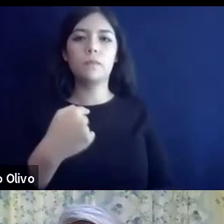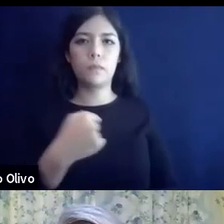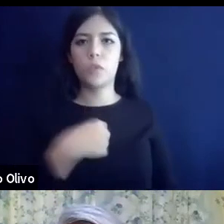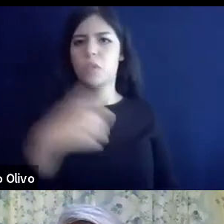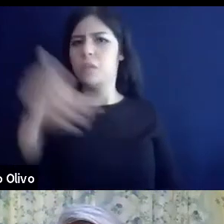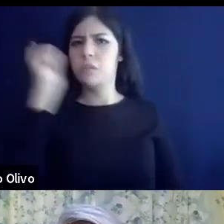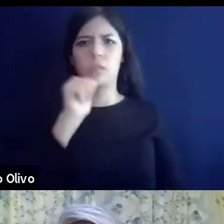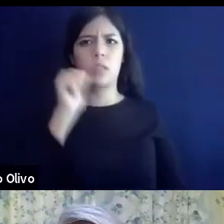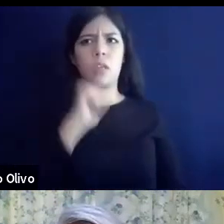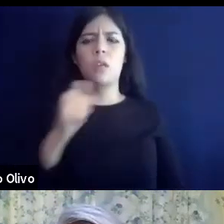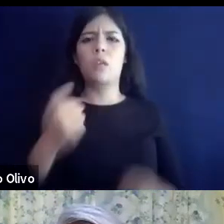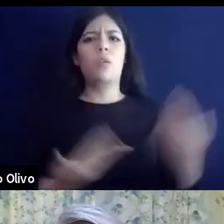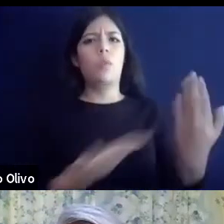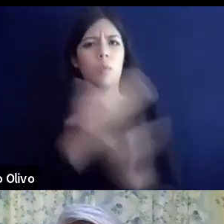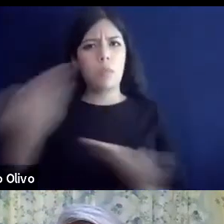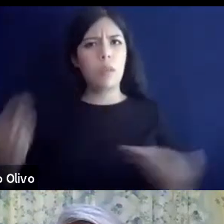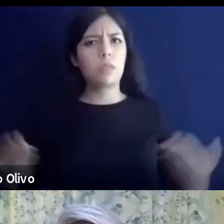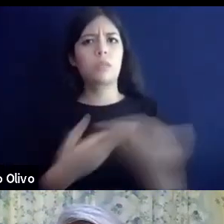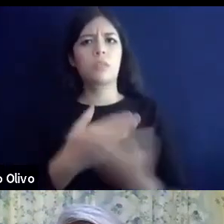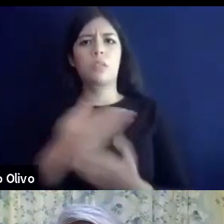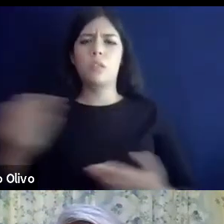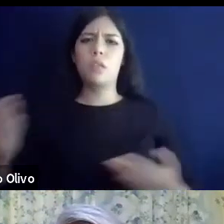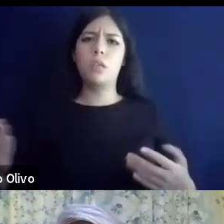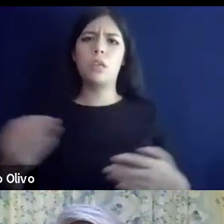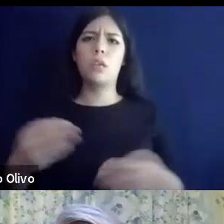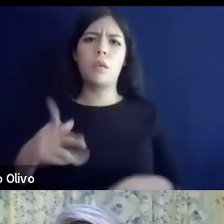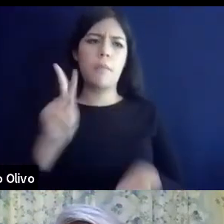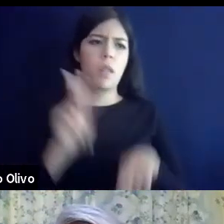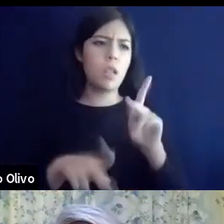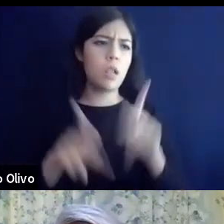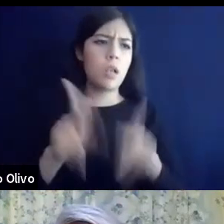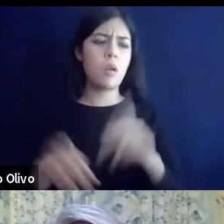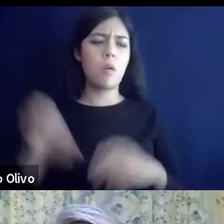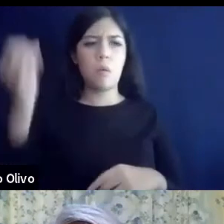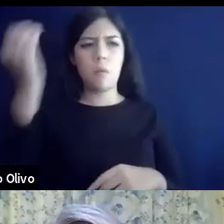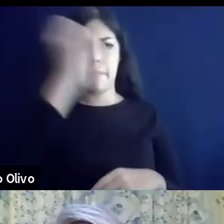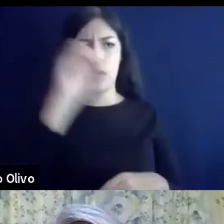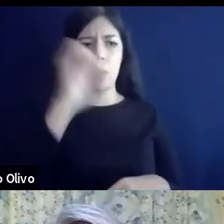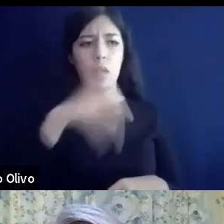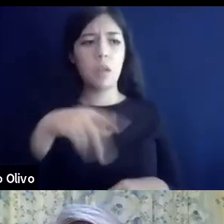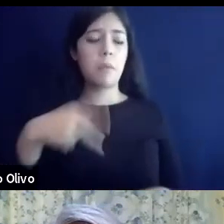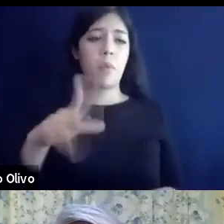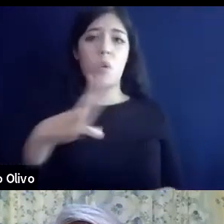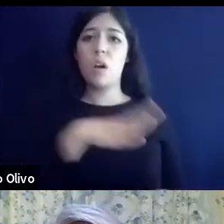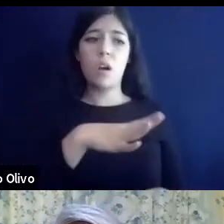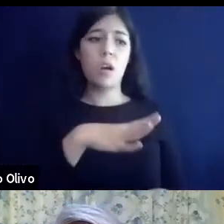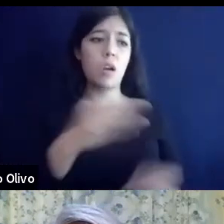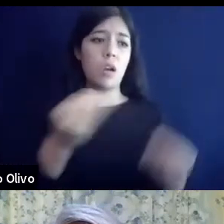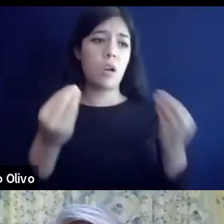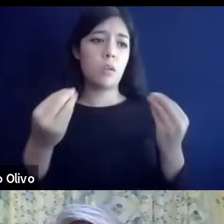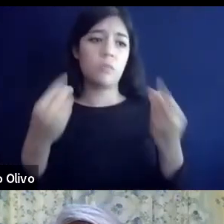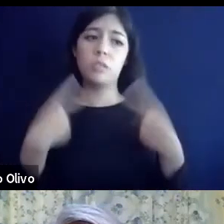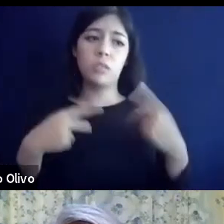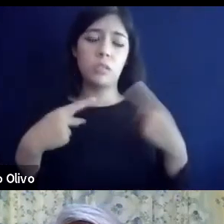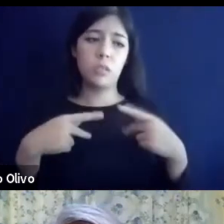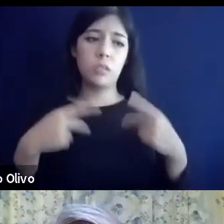dispuesto y te habla. Y hay una intersección que no podemos evitar, que también ocurre en la comunidad de personas con discapacidad y sus acompañantes. Es